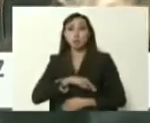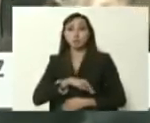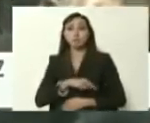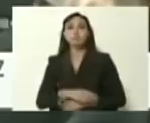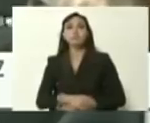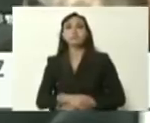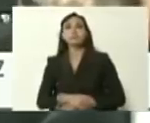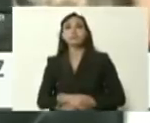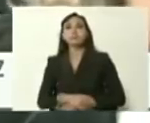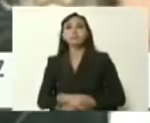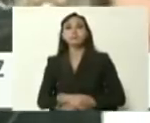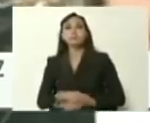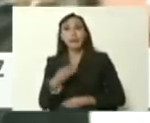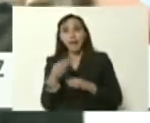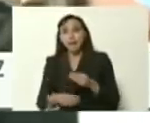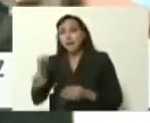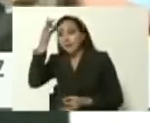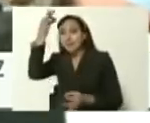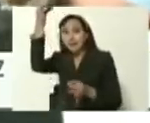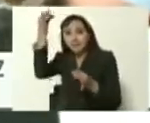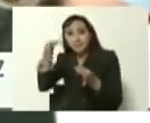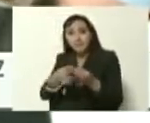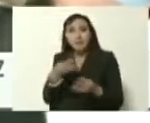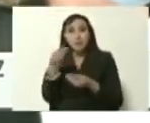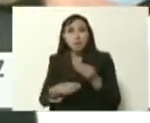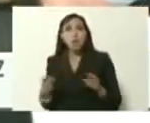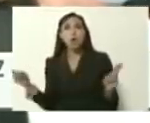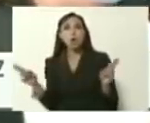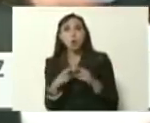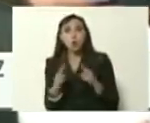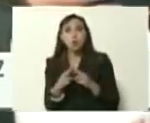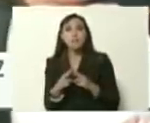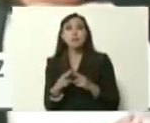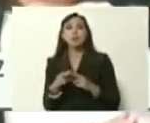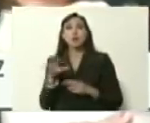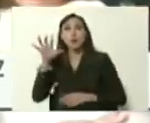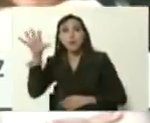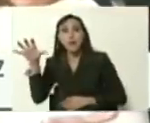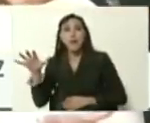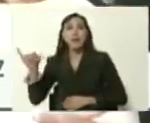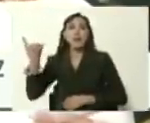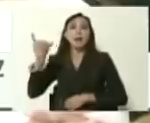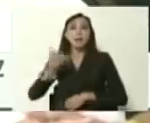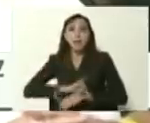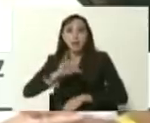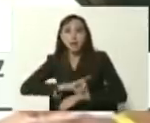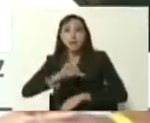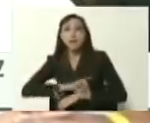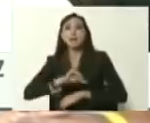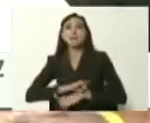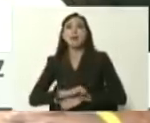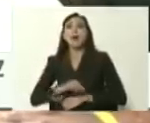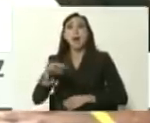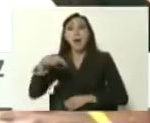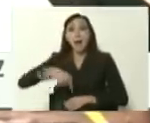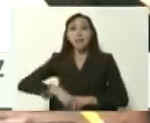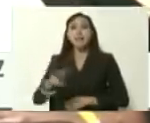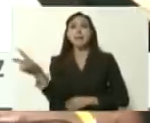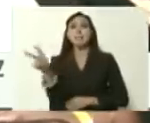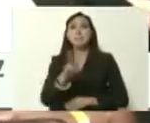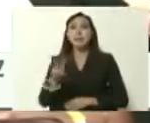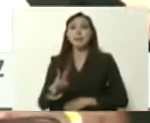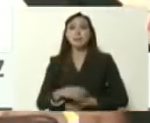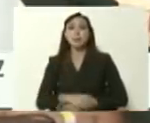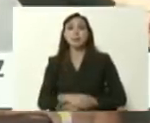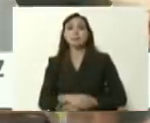de cultos que pueda incluir el reconocimiento ante el Estado de la Iglesia Cristiana Evangélica en Venezuela, que hasta el